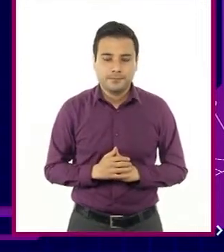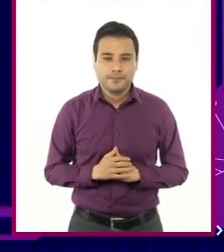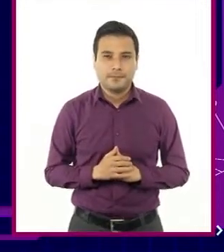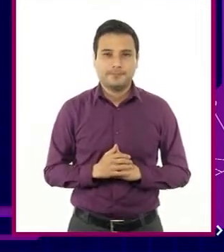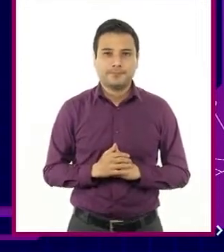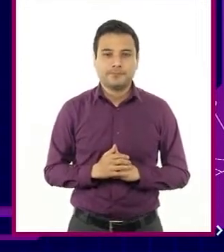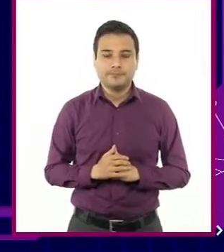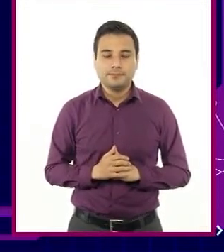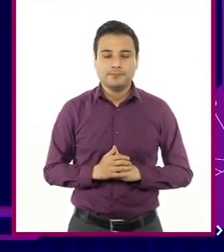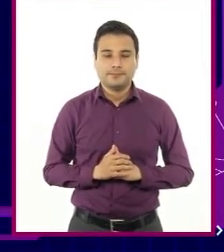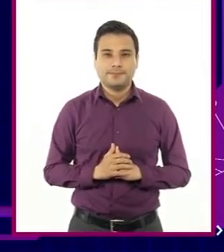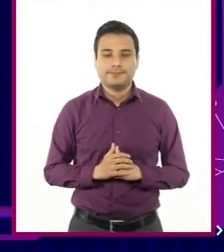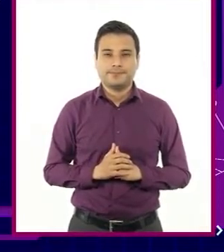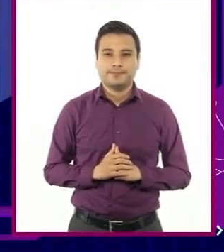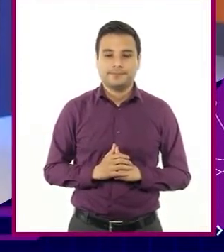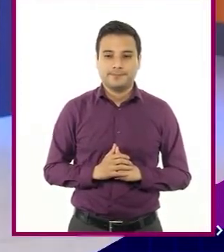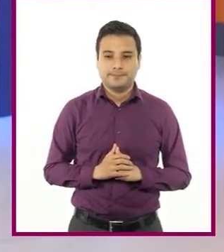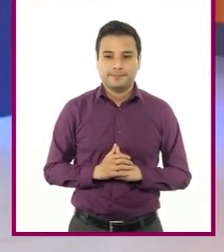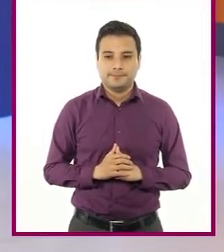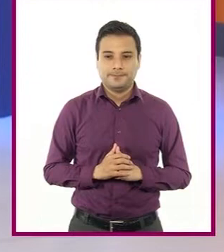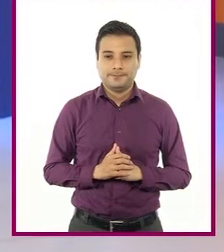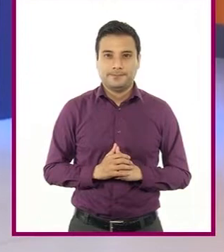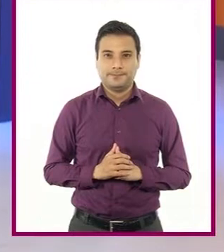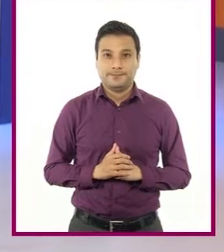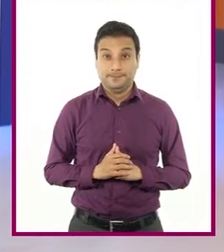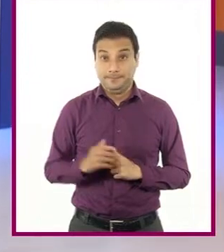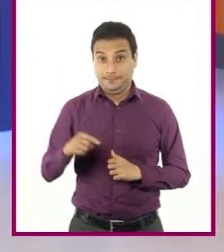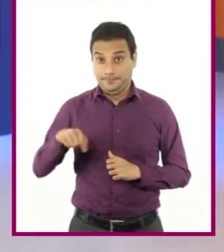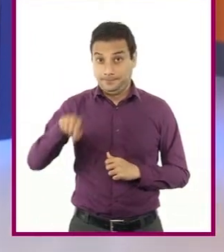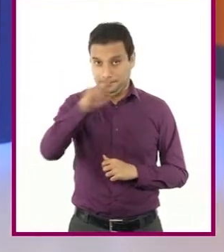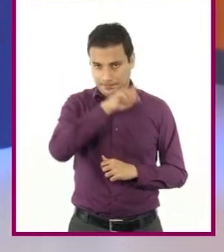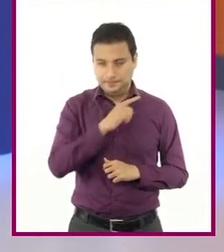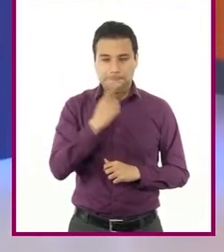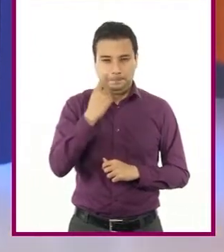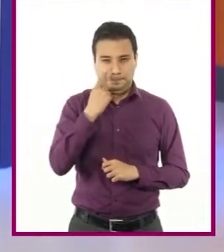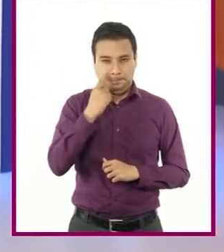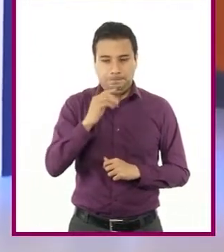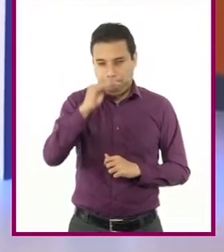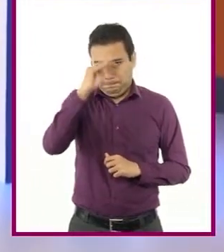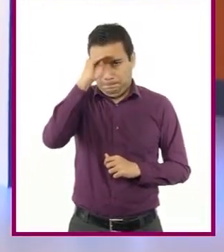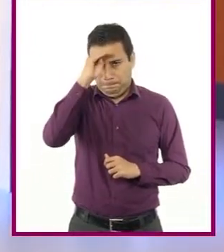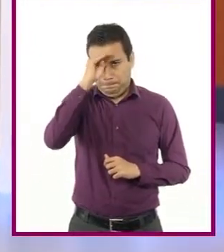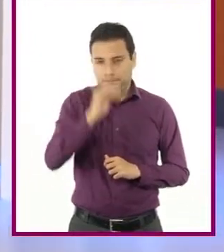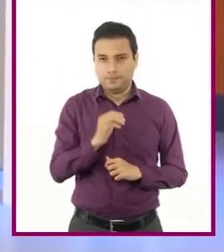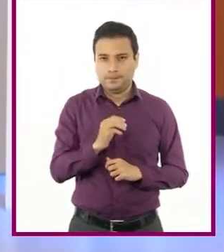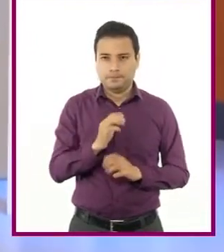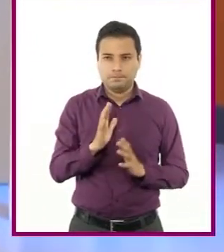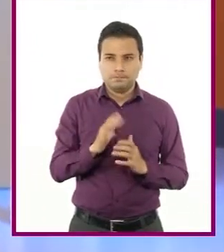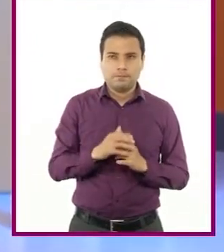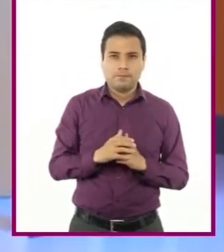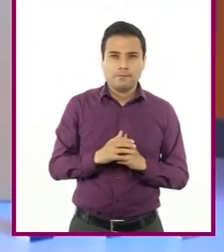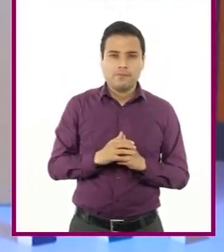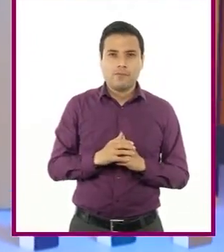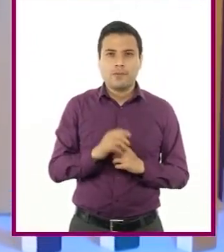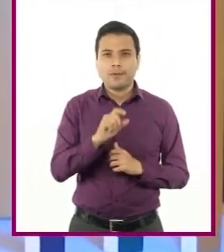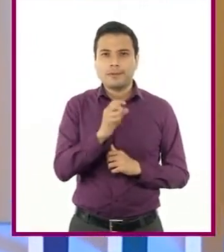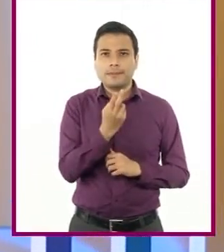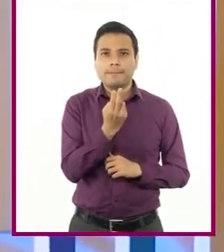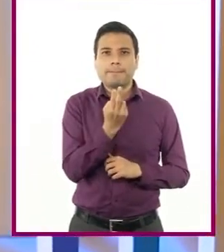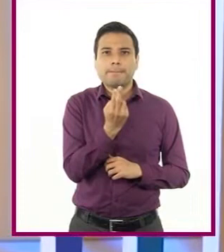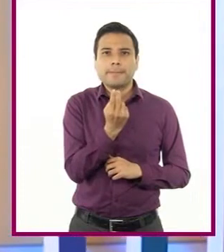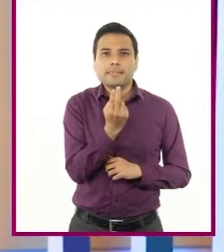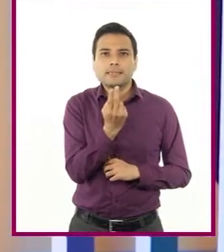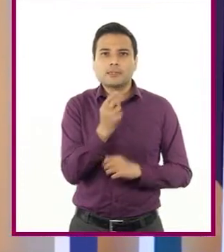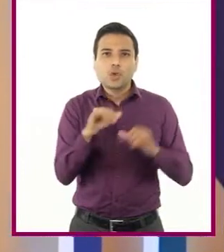que desee encontrar. En casa, realicen una estimación sobre la cantidad de metros equivalentes a 25